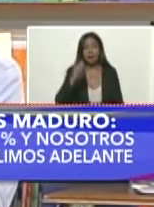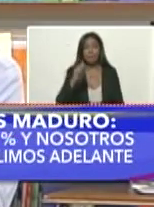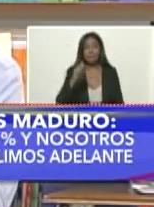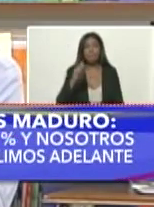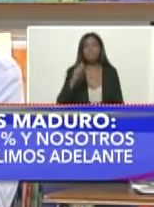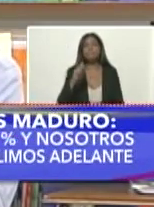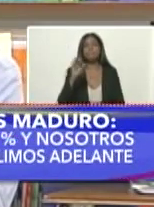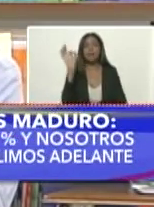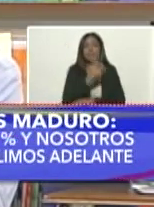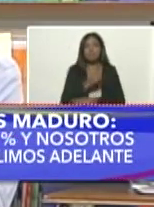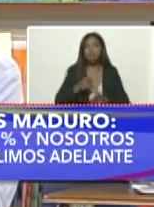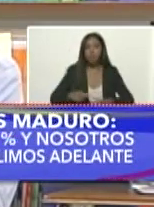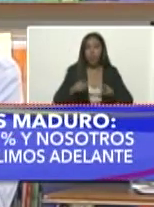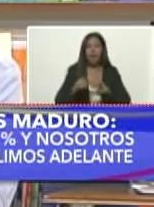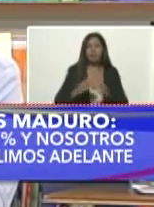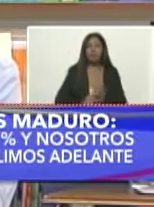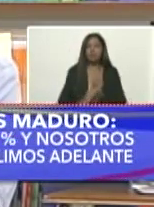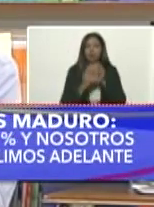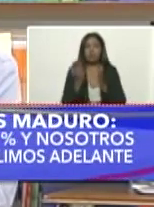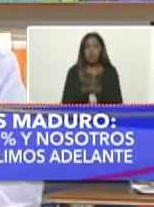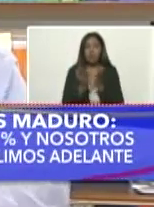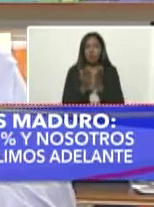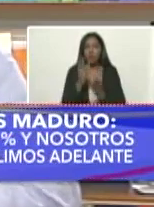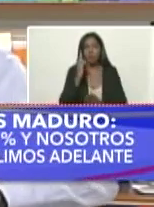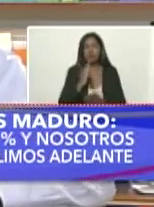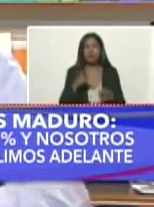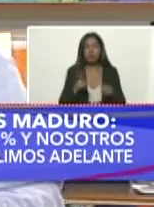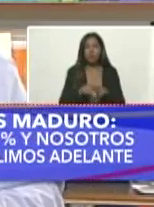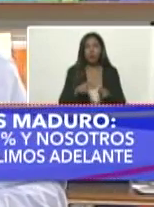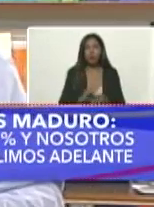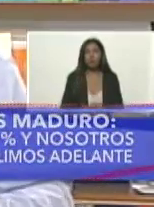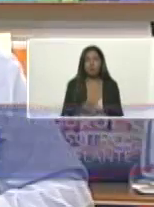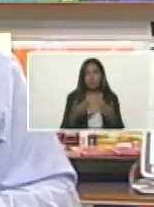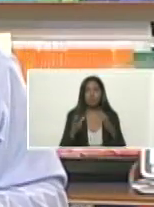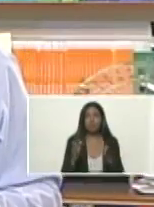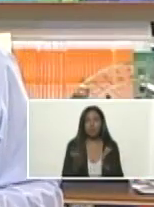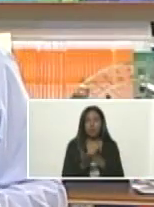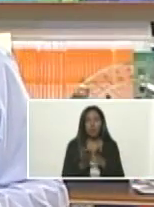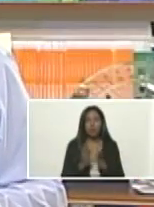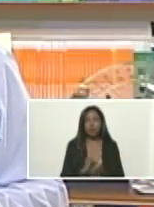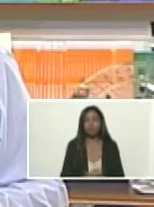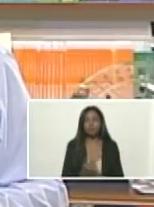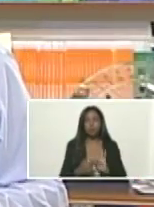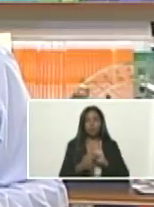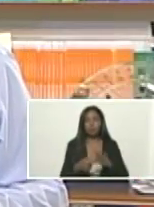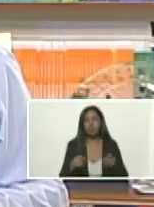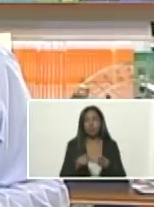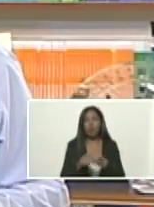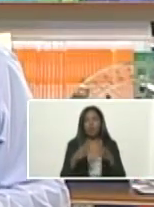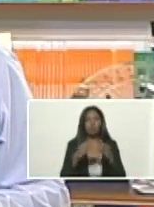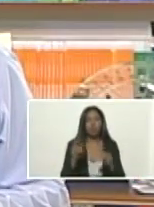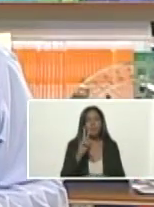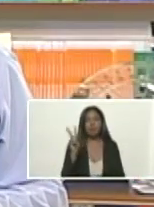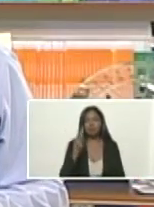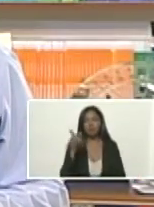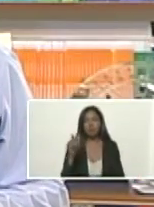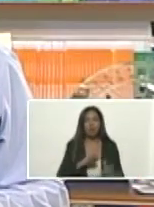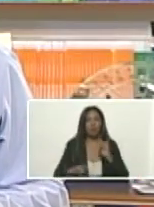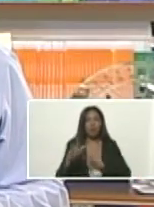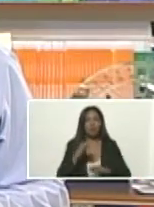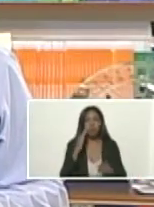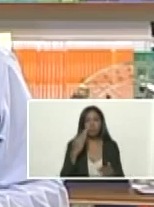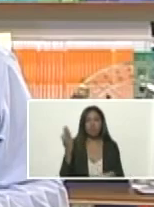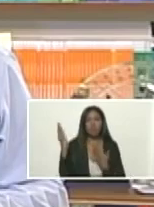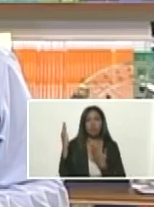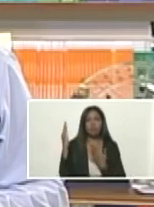Iris Angulo también, directora de la escuela bolivariana El Carmen. Vamos a inaugurar esta escuela y mostrársela a toda Venezuela con amor.